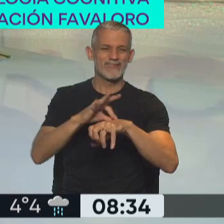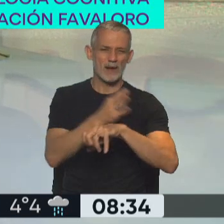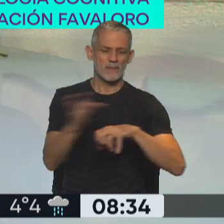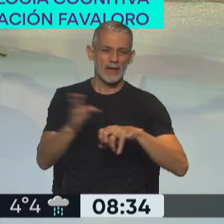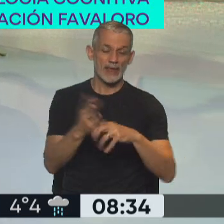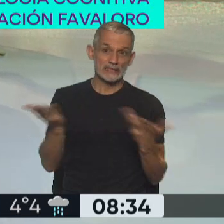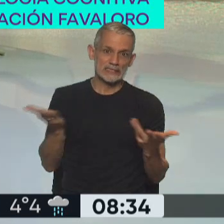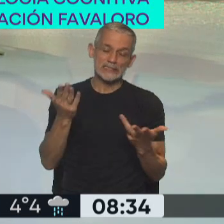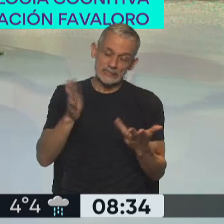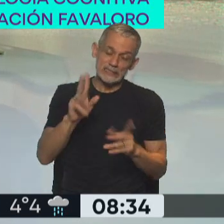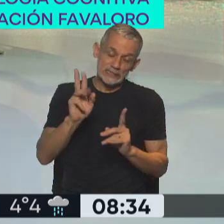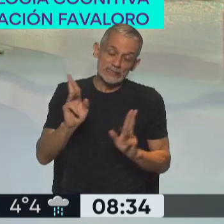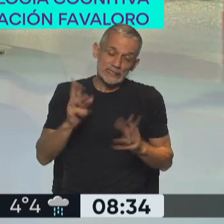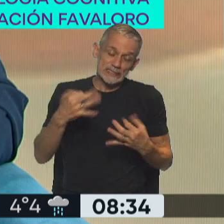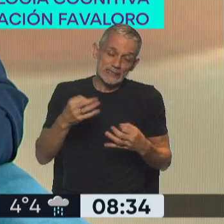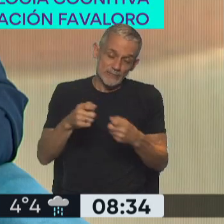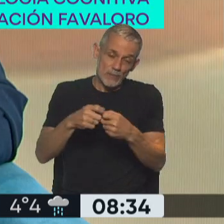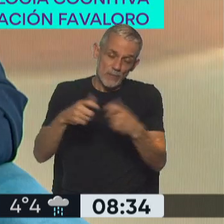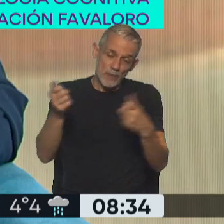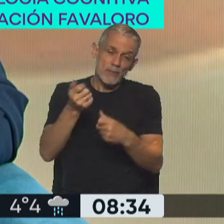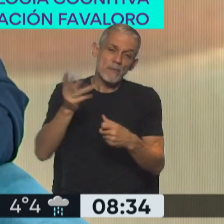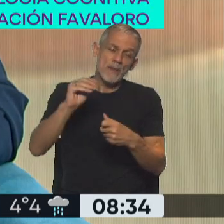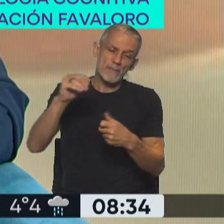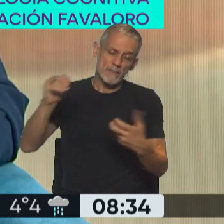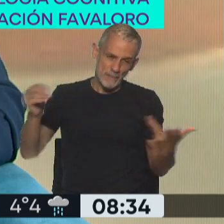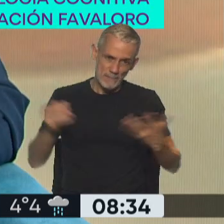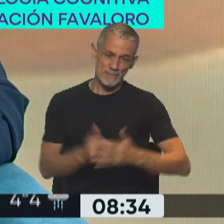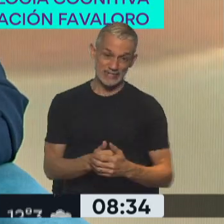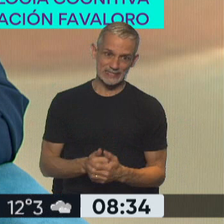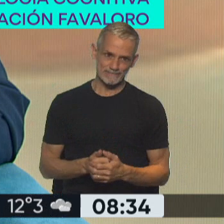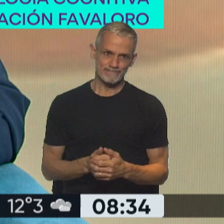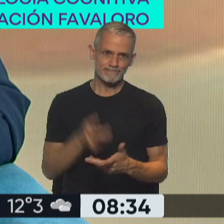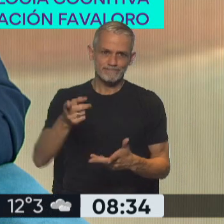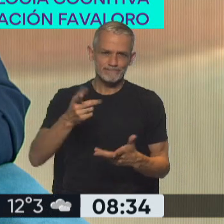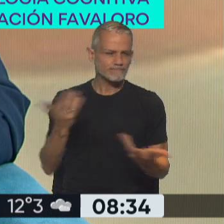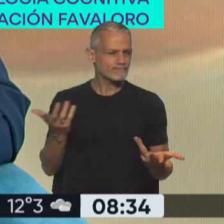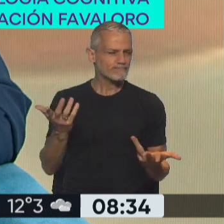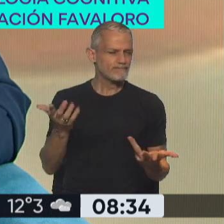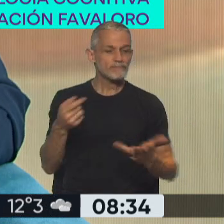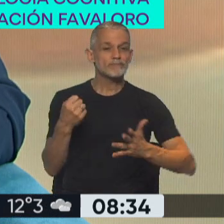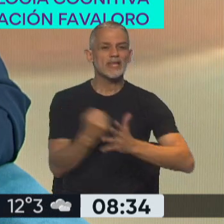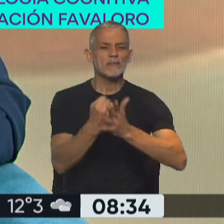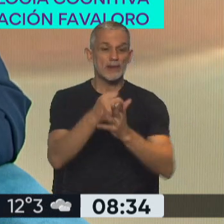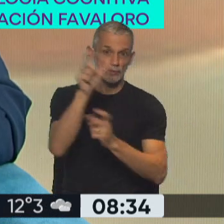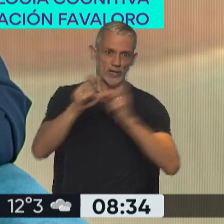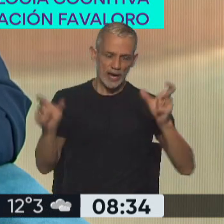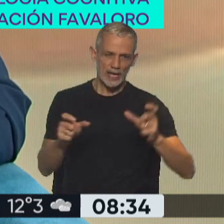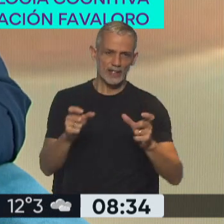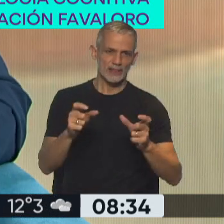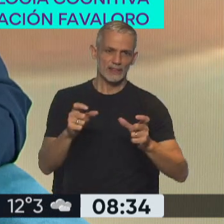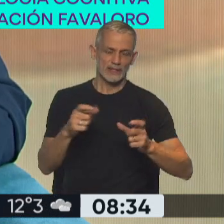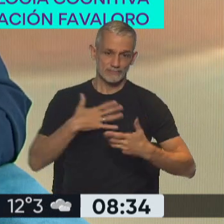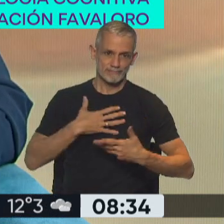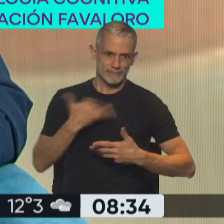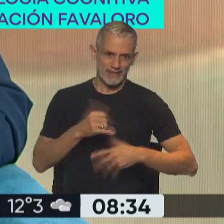siga creciendo en número y en el impacto que genera, obviamente, tanto en los pacientes como en toda